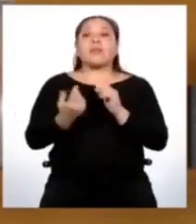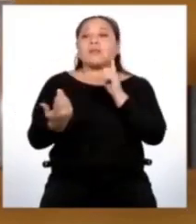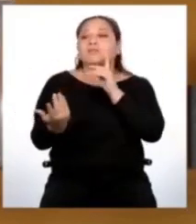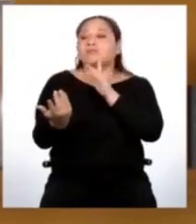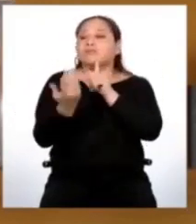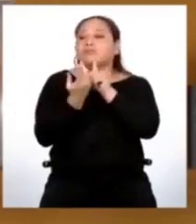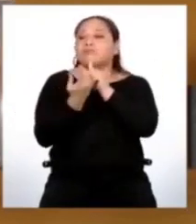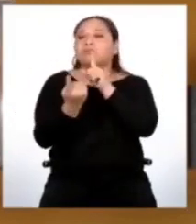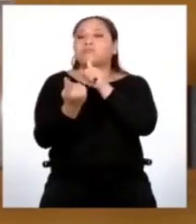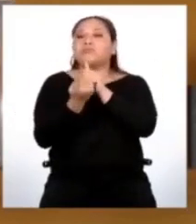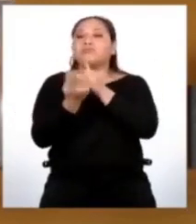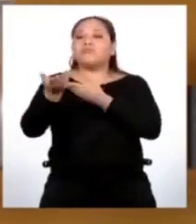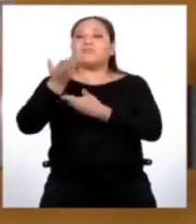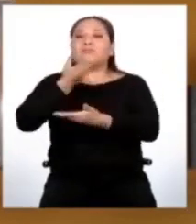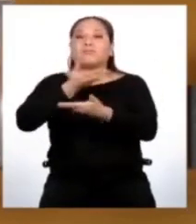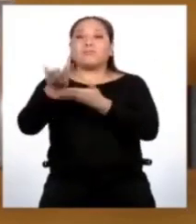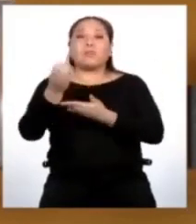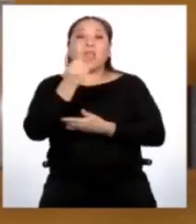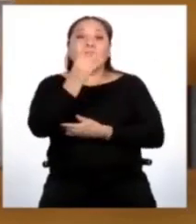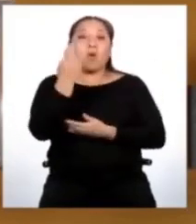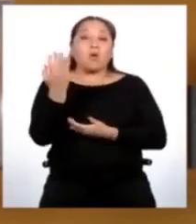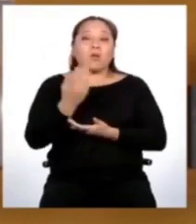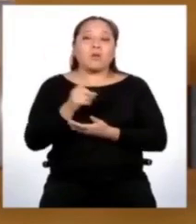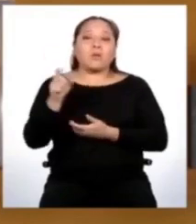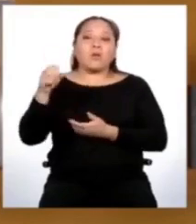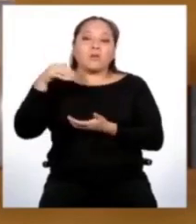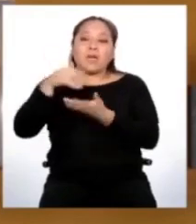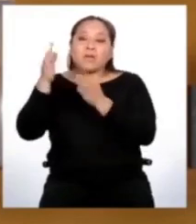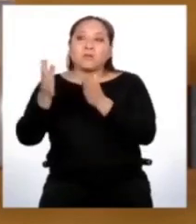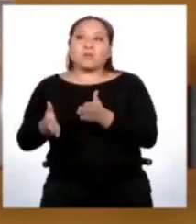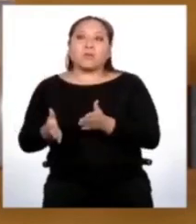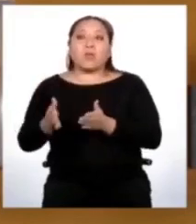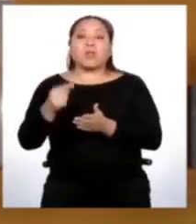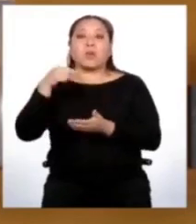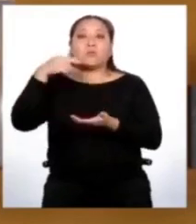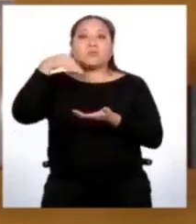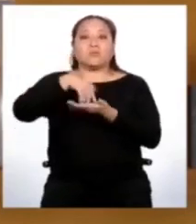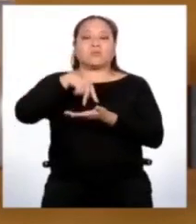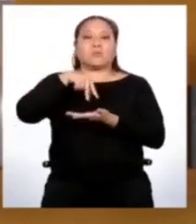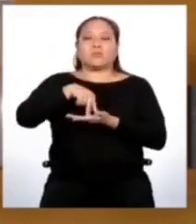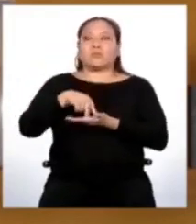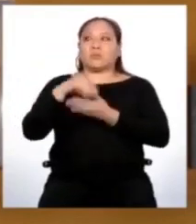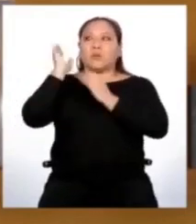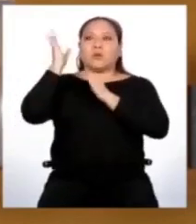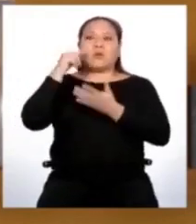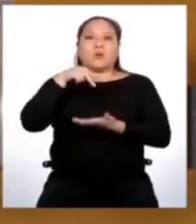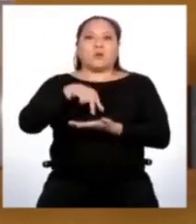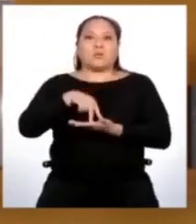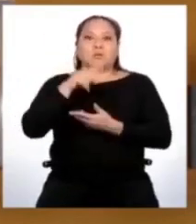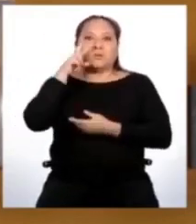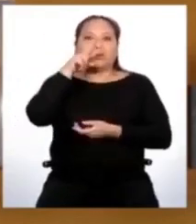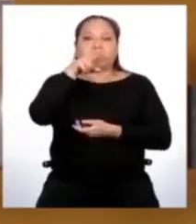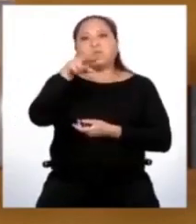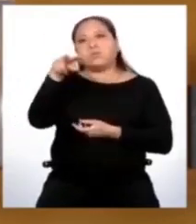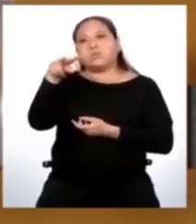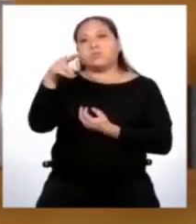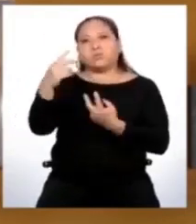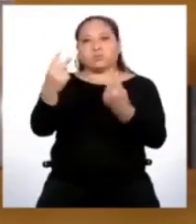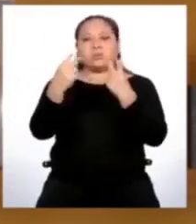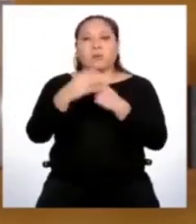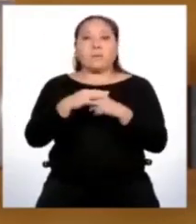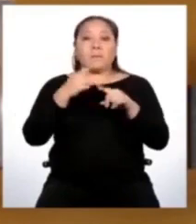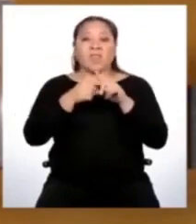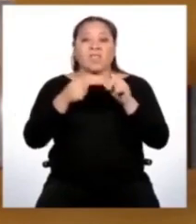los hablantes. En algunos contextos, si un estudiante durante una exposición mira al público, ello revela seguridad. En